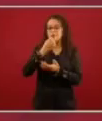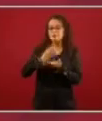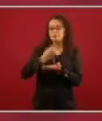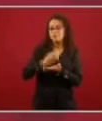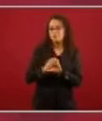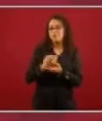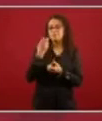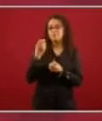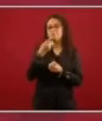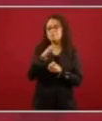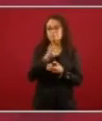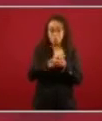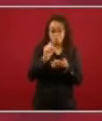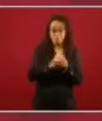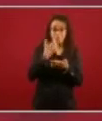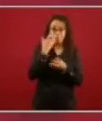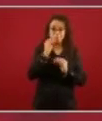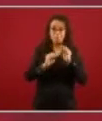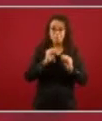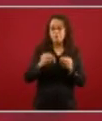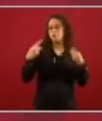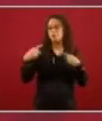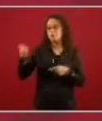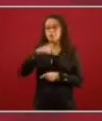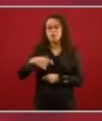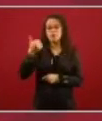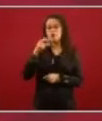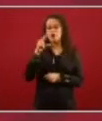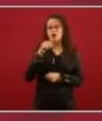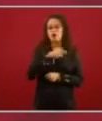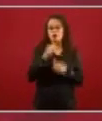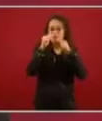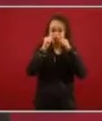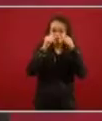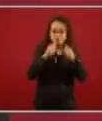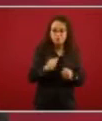pues ya nadie los lee, nadie los toma en cuenta.